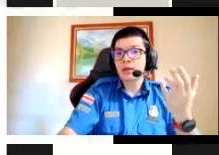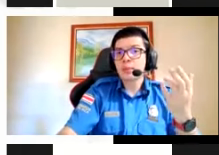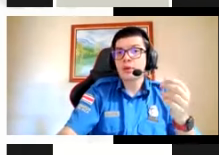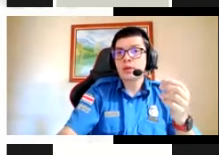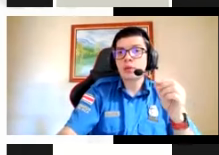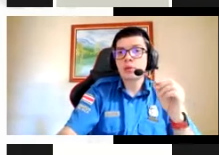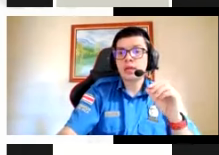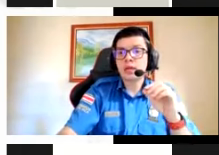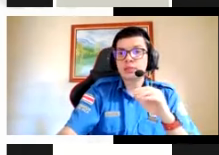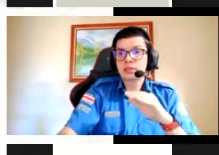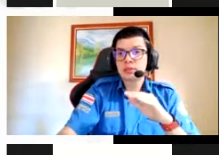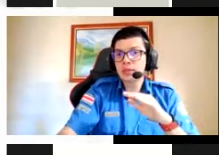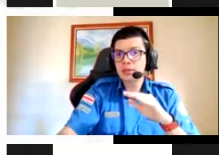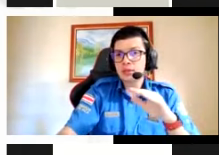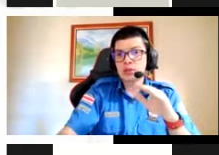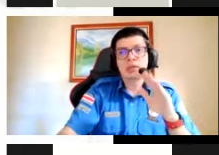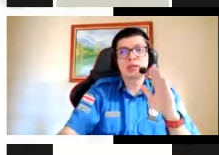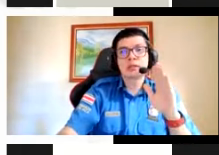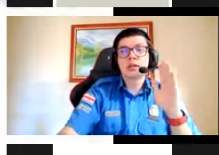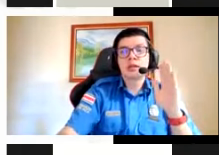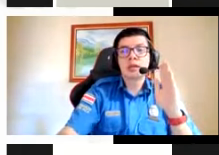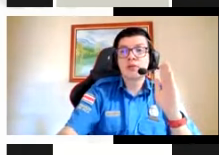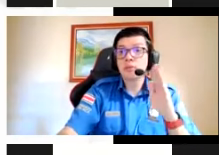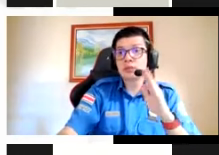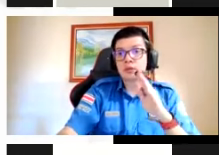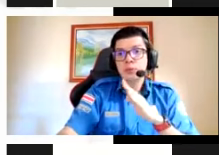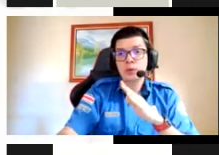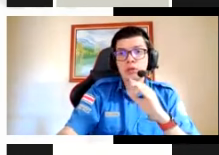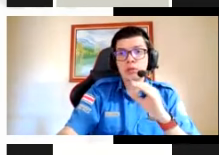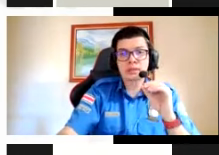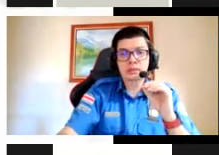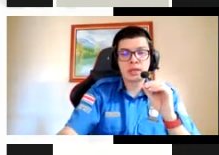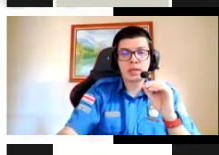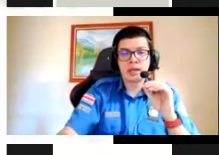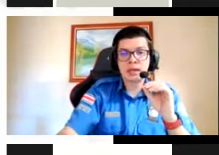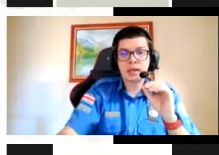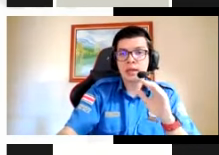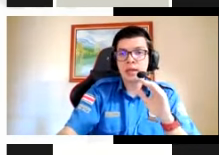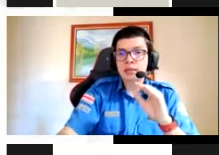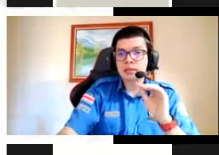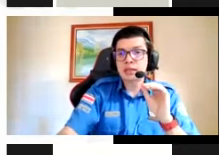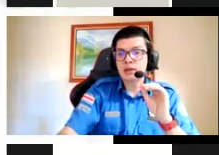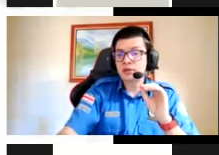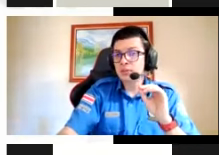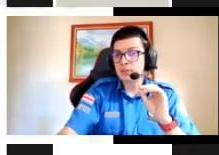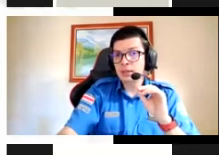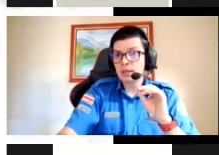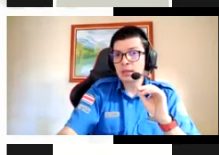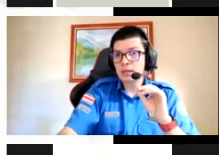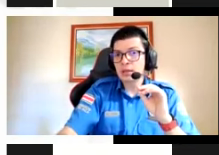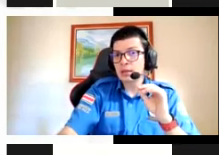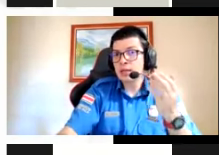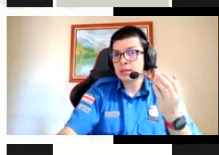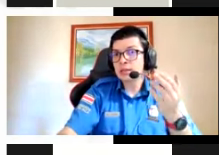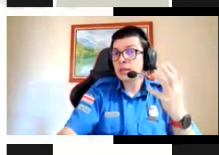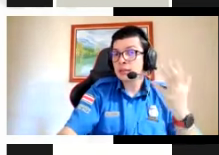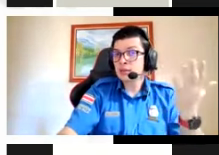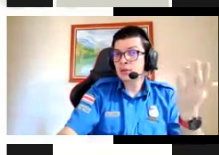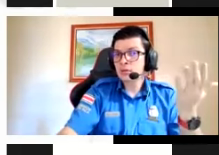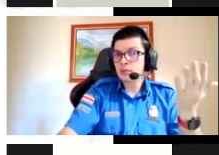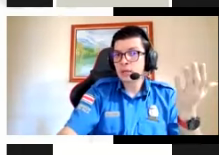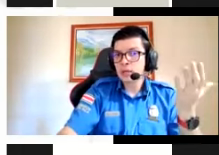qué? Porque una de las principales condiciones que vamos a ver un poquito más adelante es tener el recipiente de gas